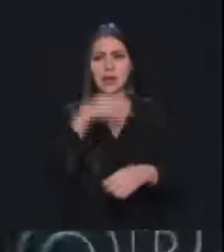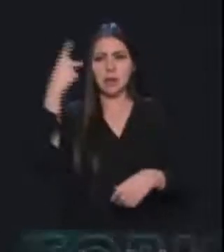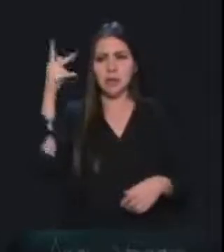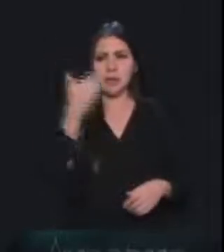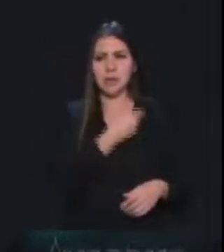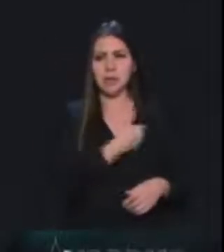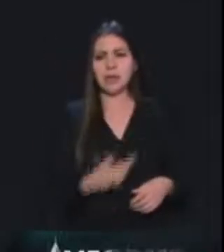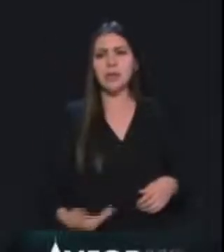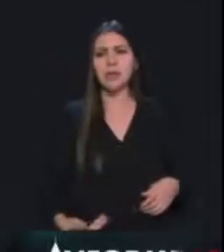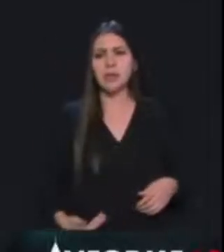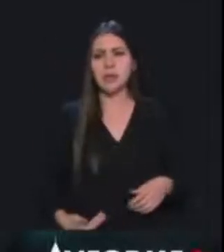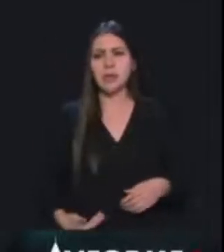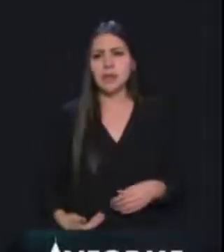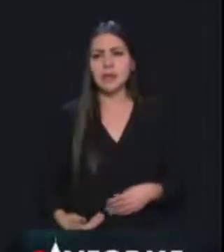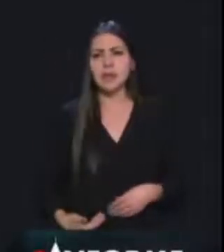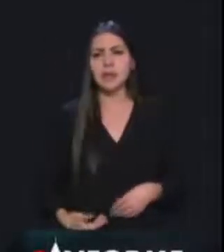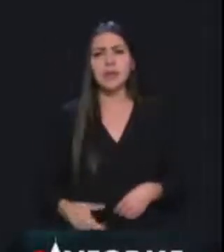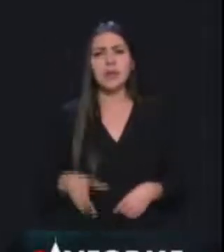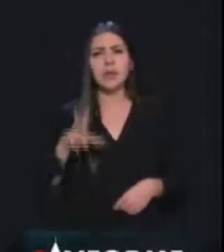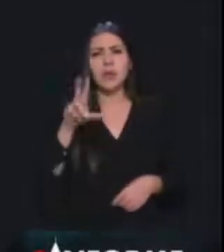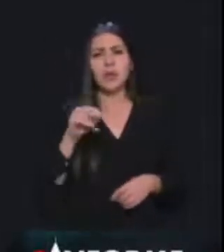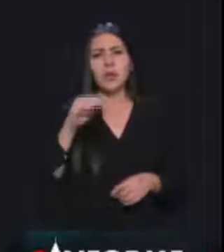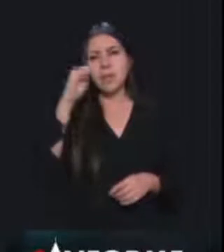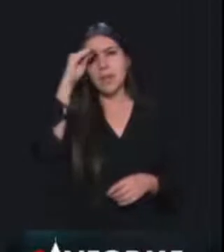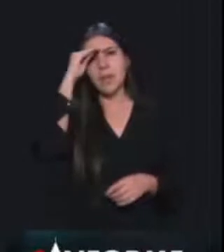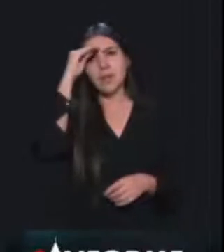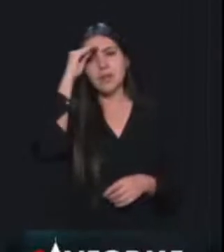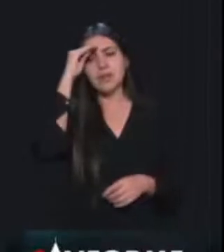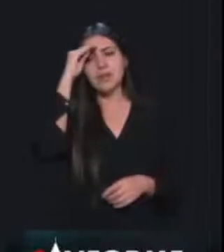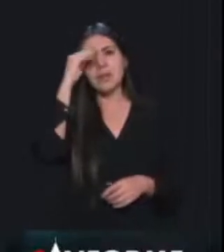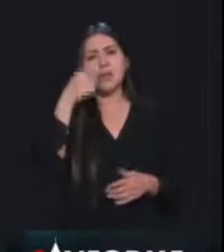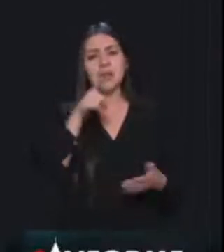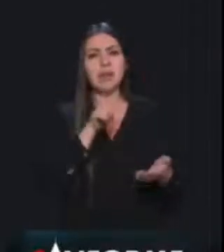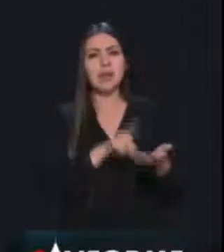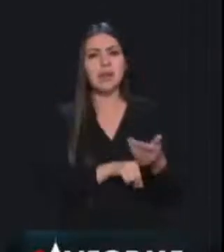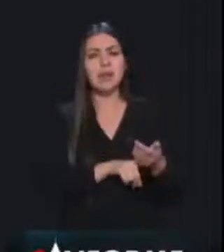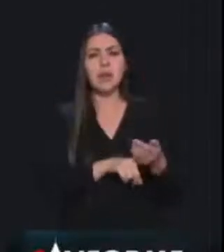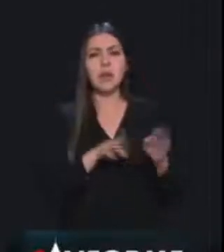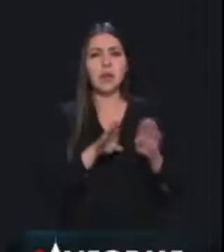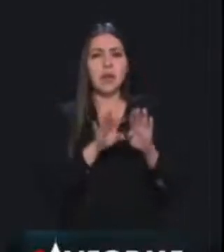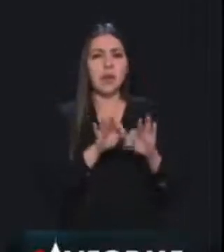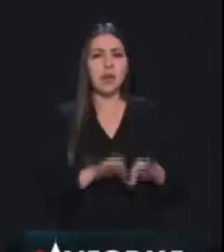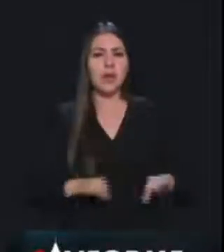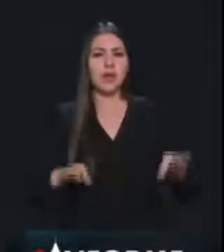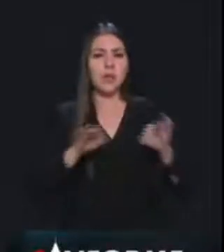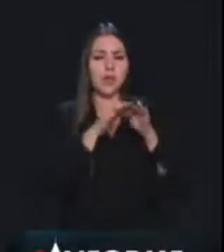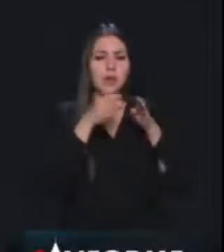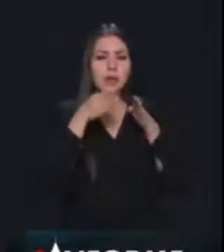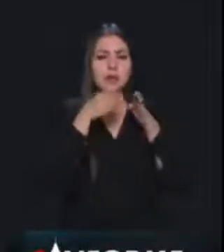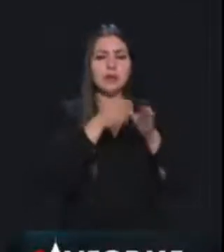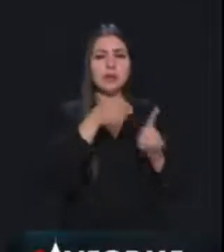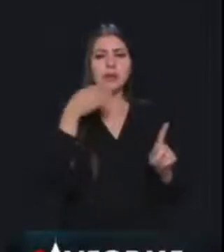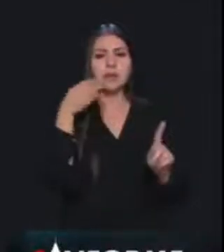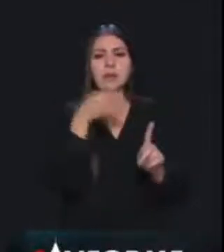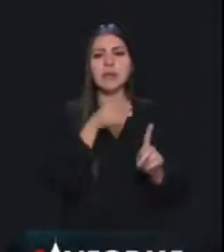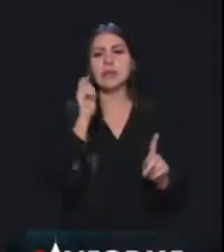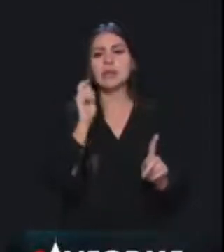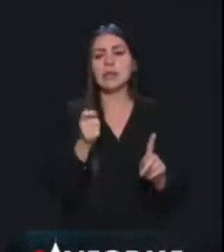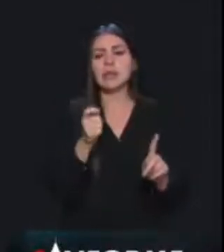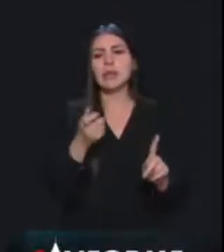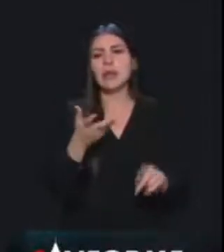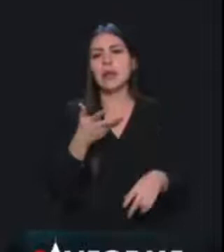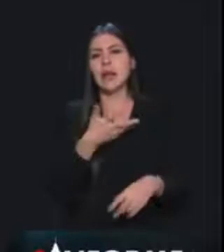presidente no esté considerando como un componente central que haya